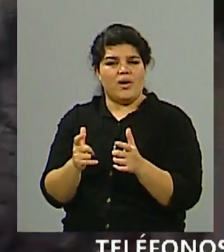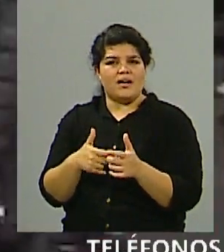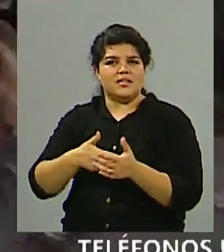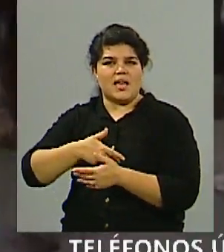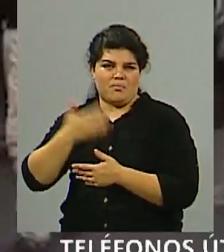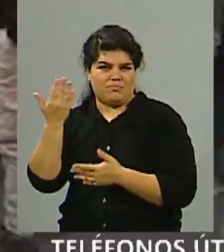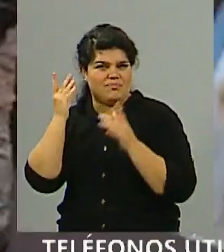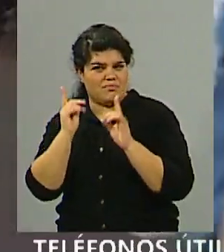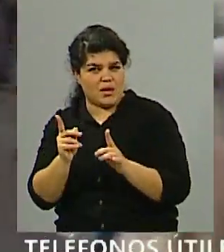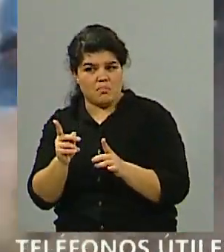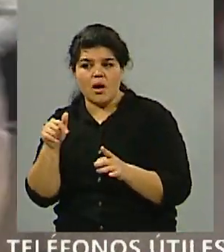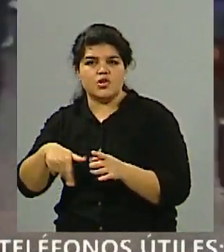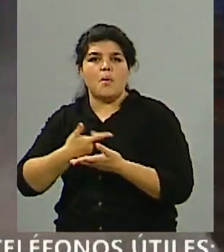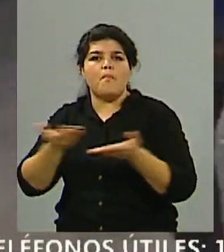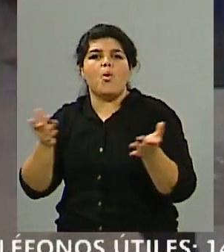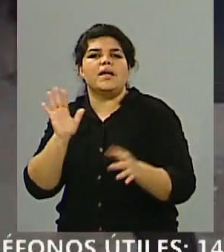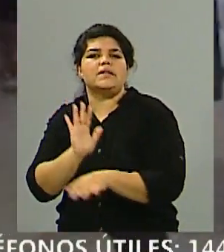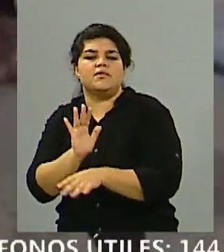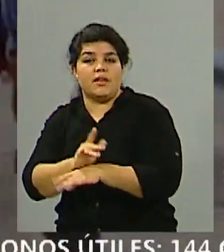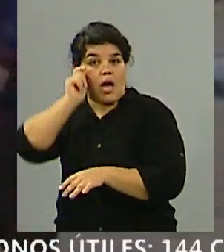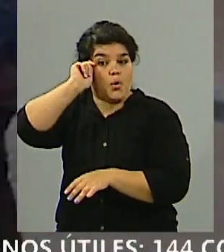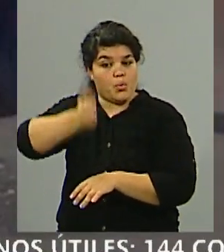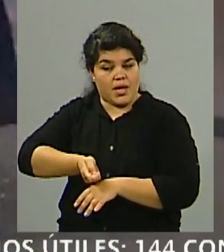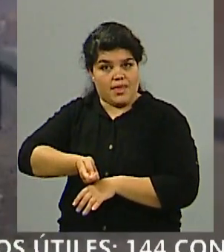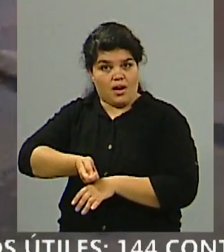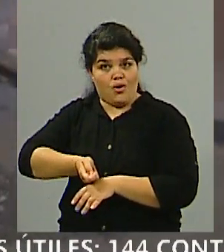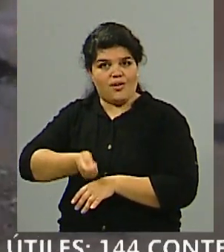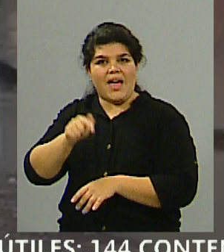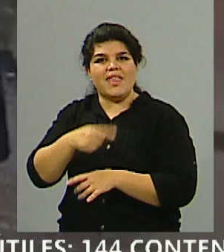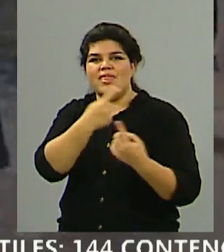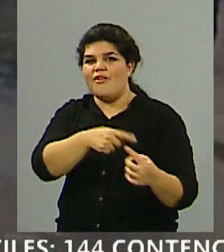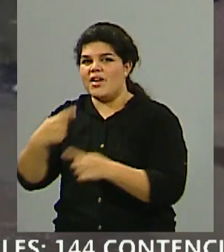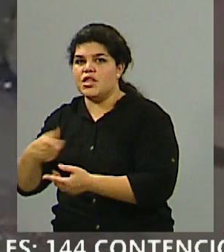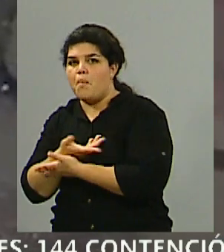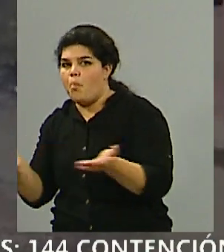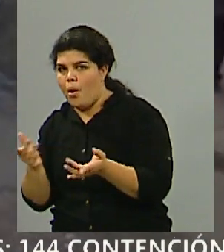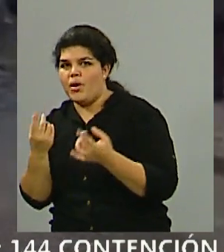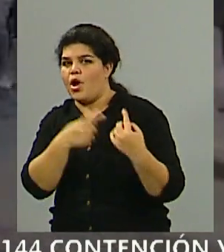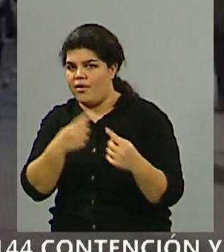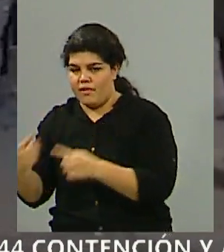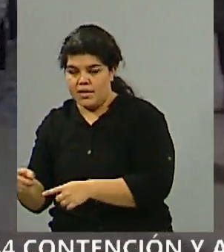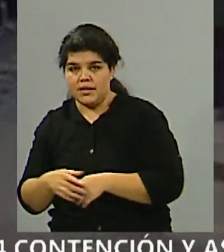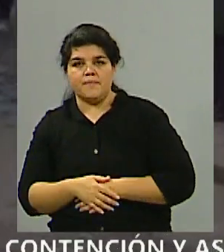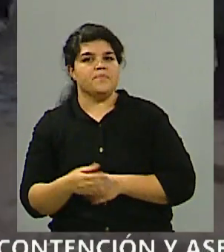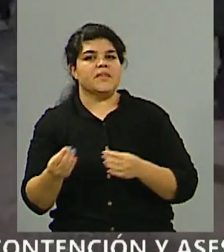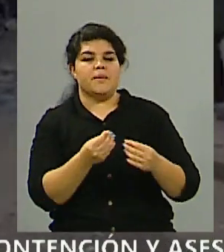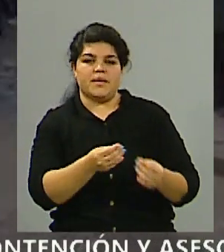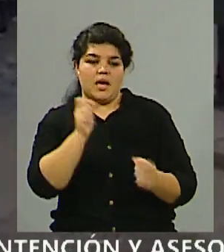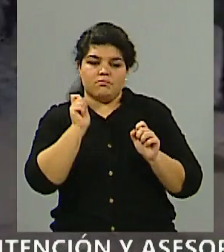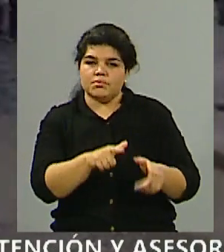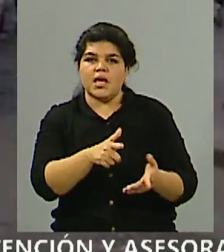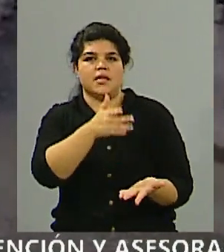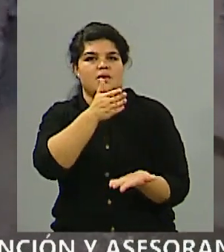hay diferencias de naturaleza jurídica. El proceso de consulta previa, libre e informada deviene de compromisos constitucionales